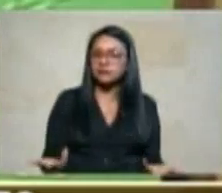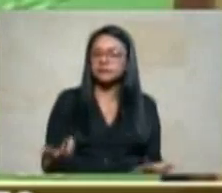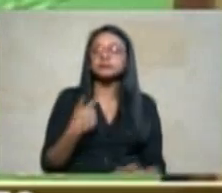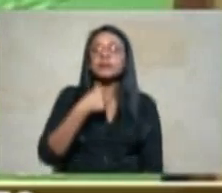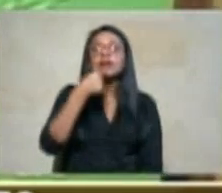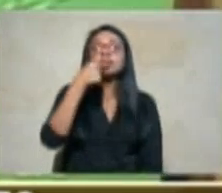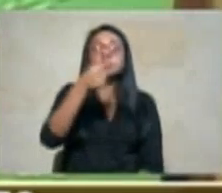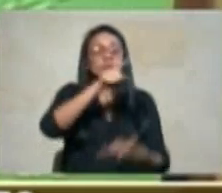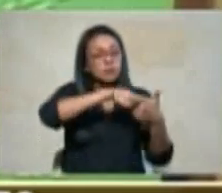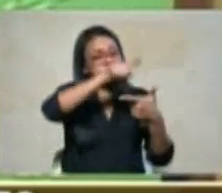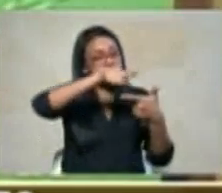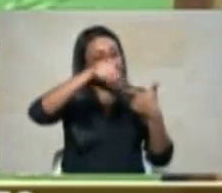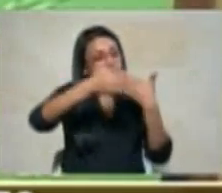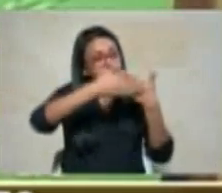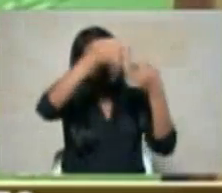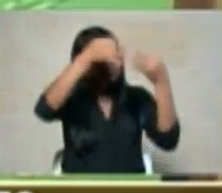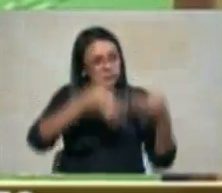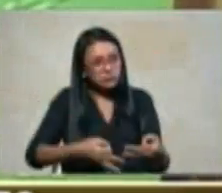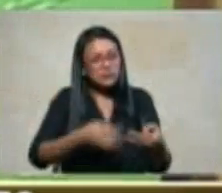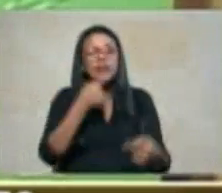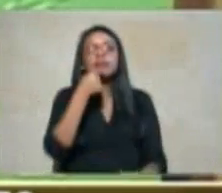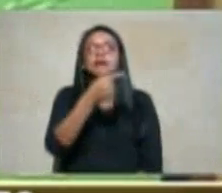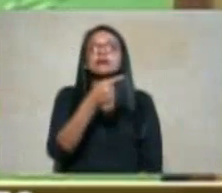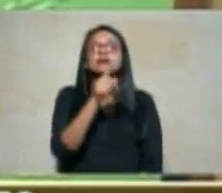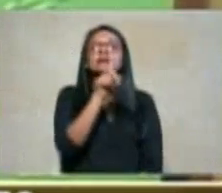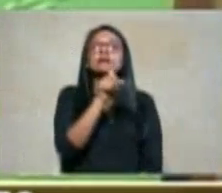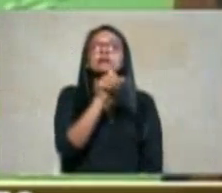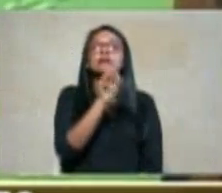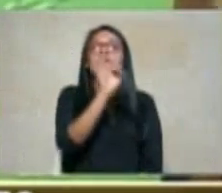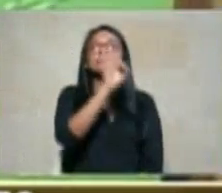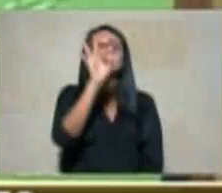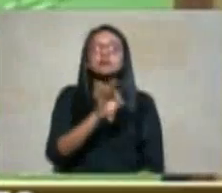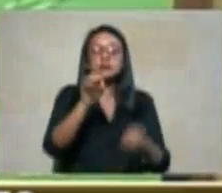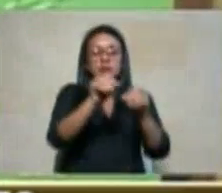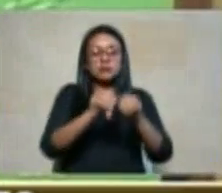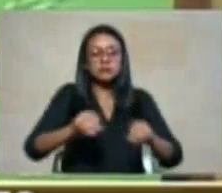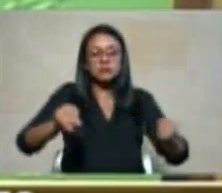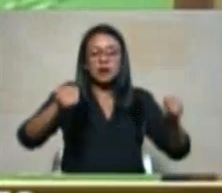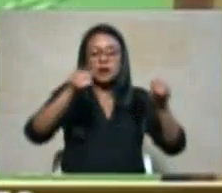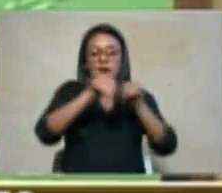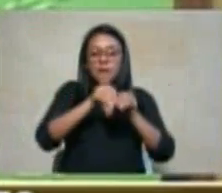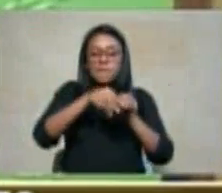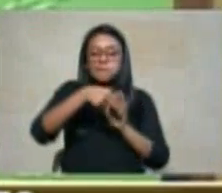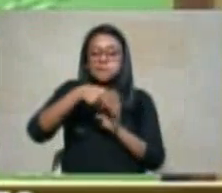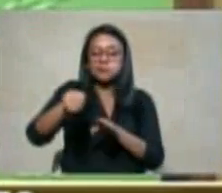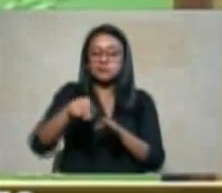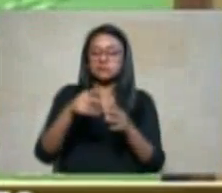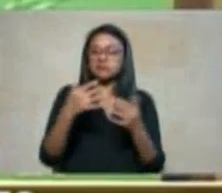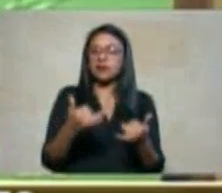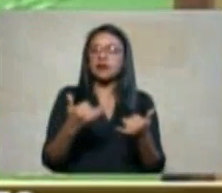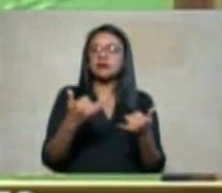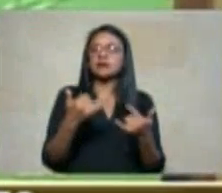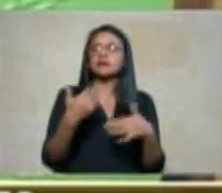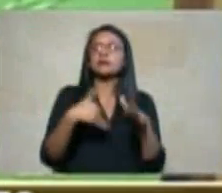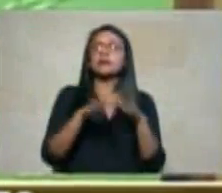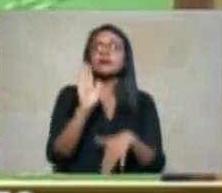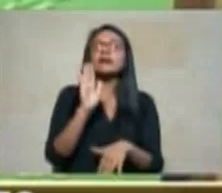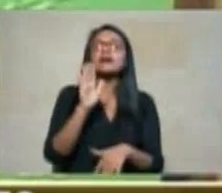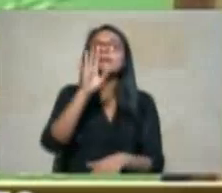las cifras oficiales se habla que el 60% de las tierras despojadas en este país corresponden